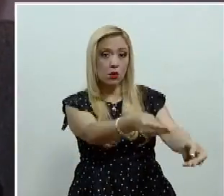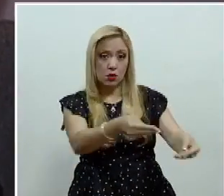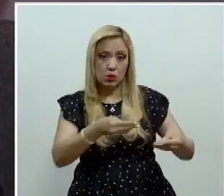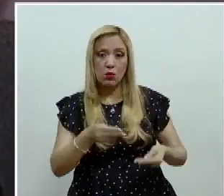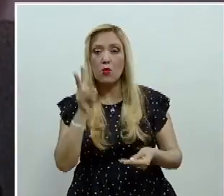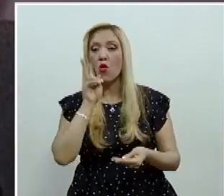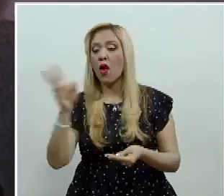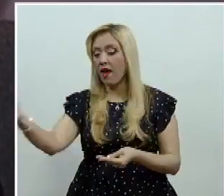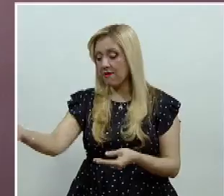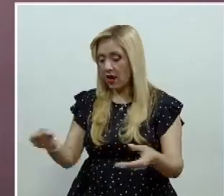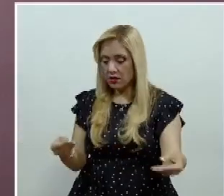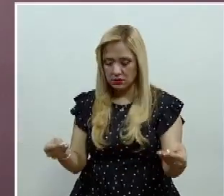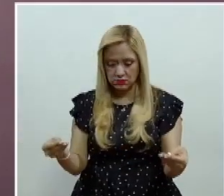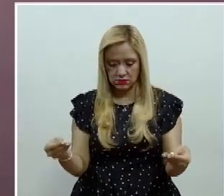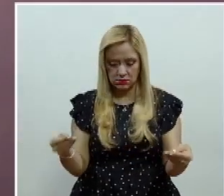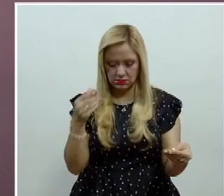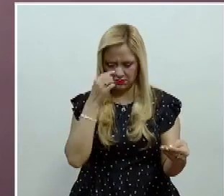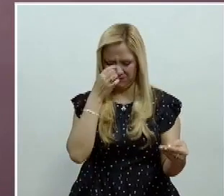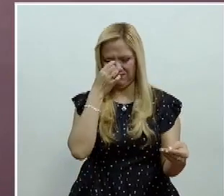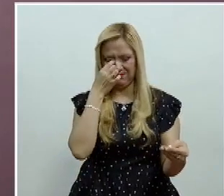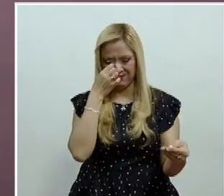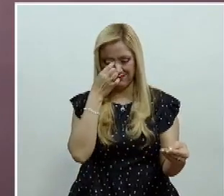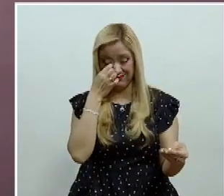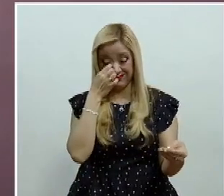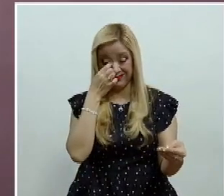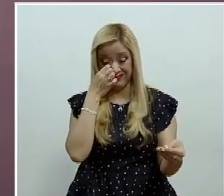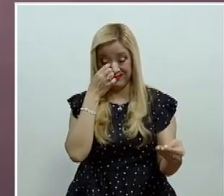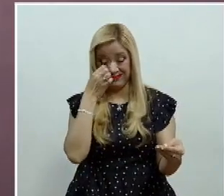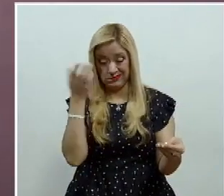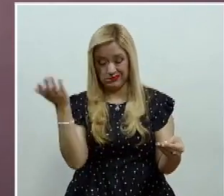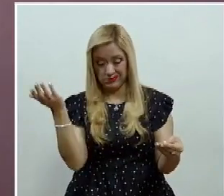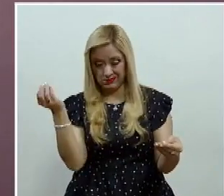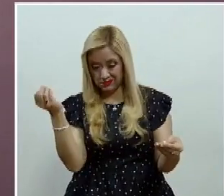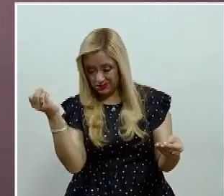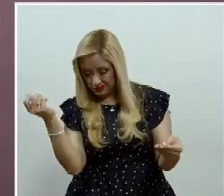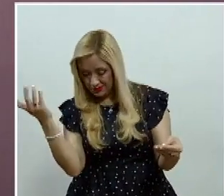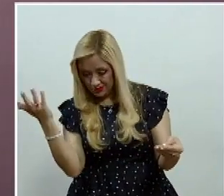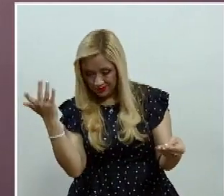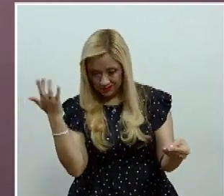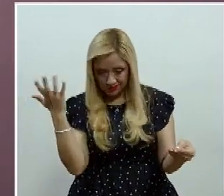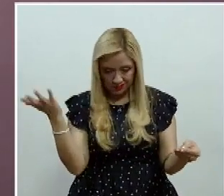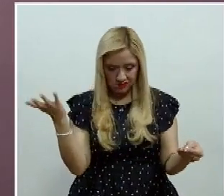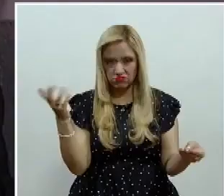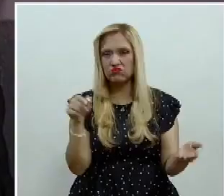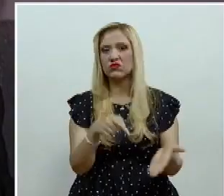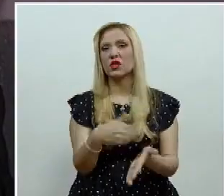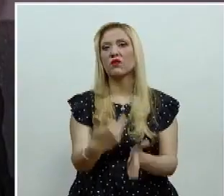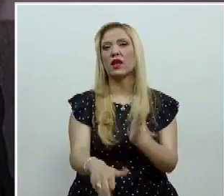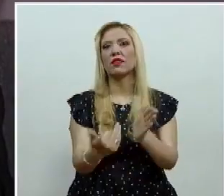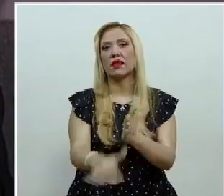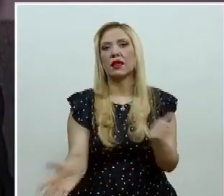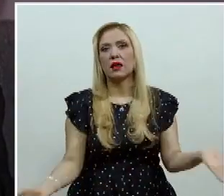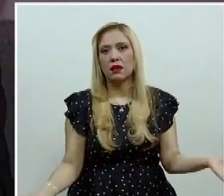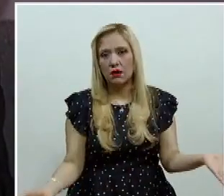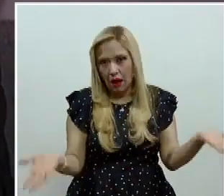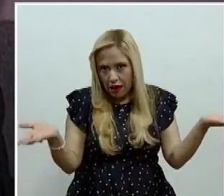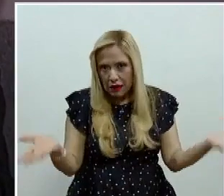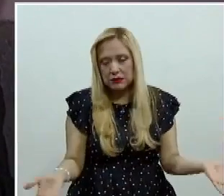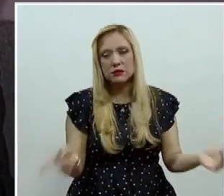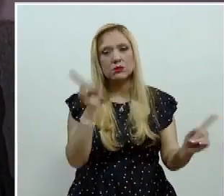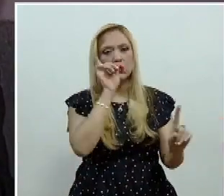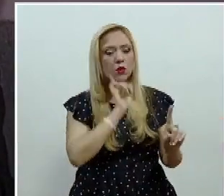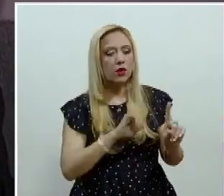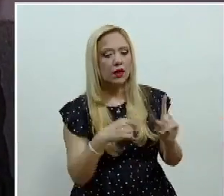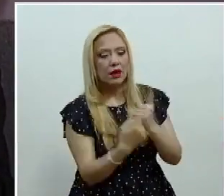Entonces, pues claro que está íntimamente ligado, pero insisto, en este tipo de asuntos, como hay que ver en perspectiva de género, nosotros